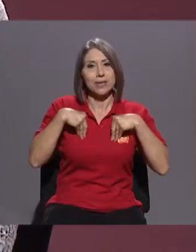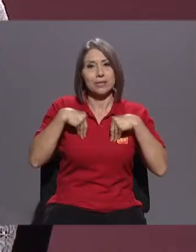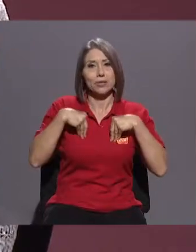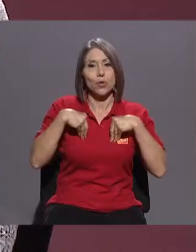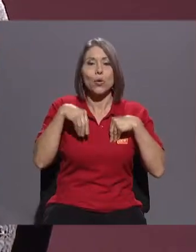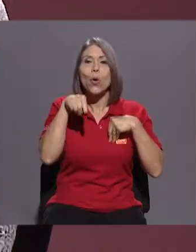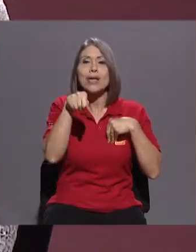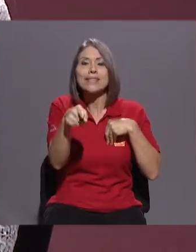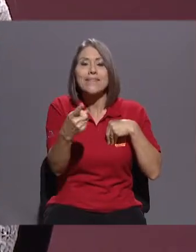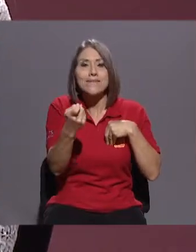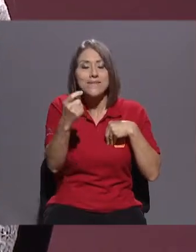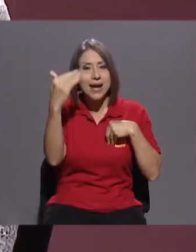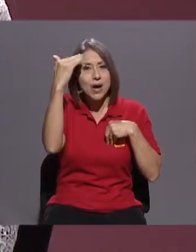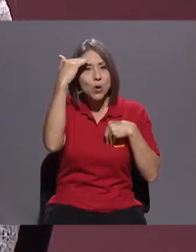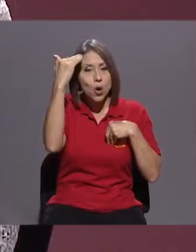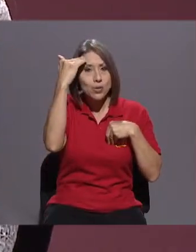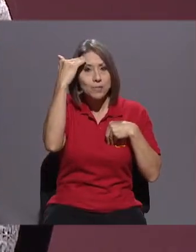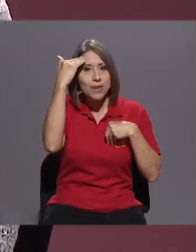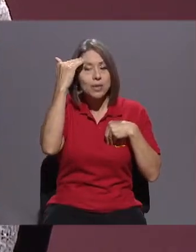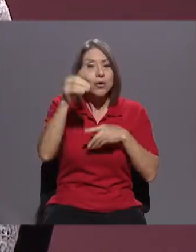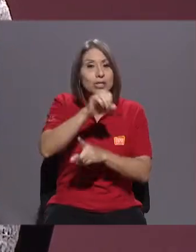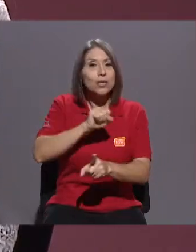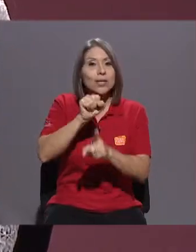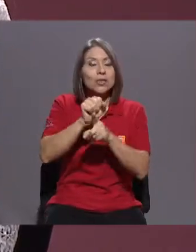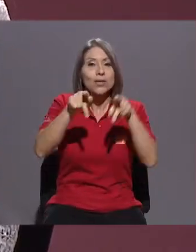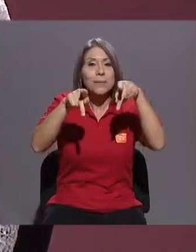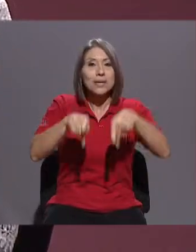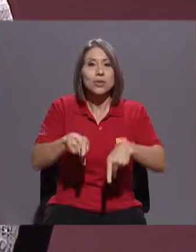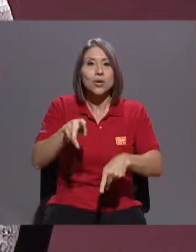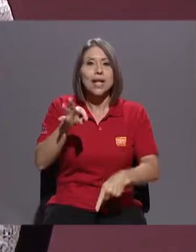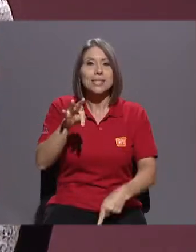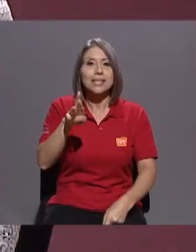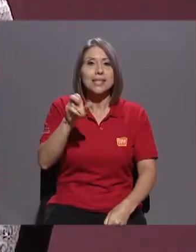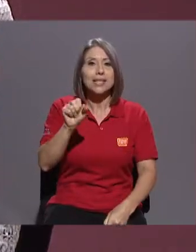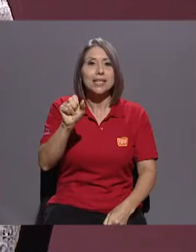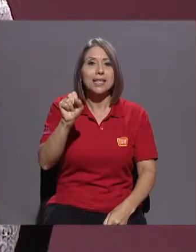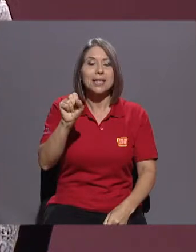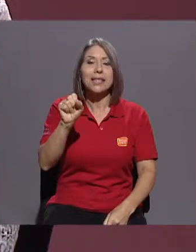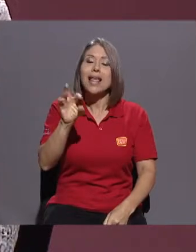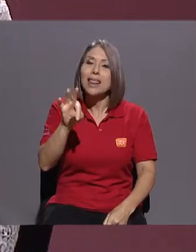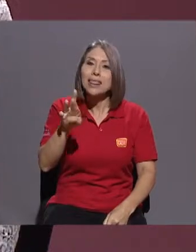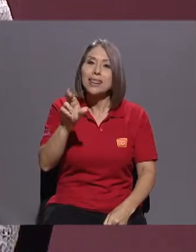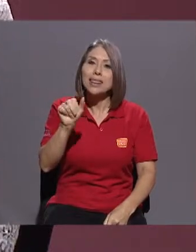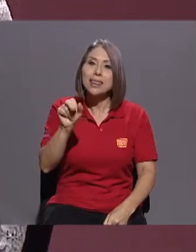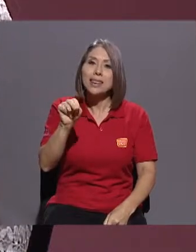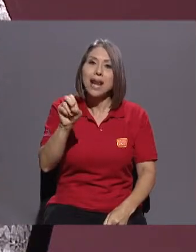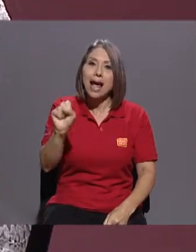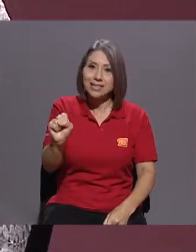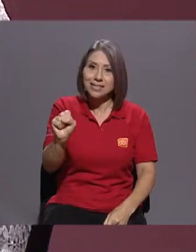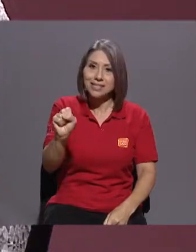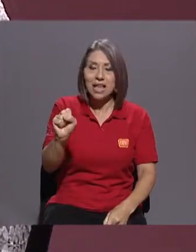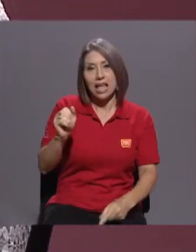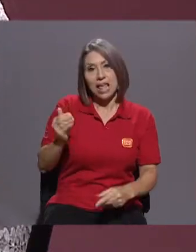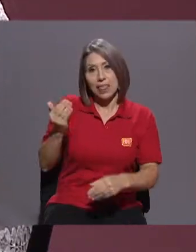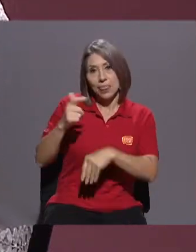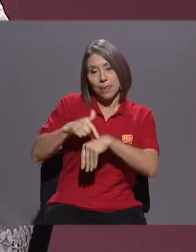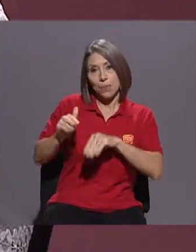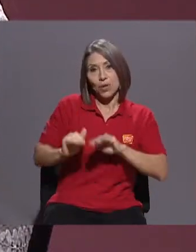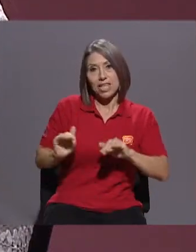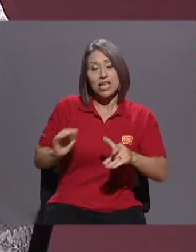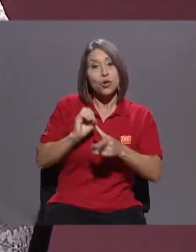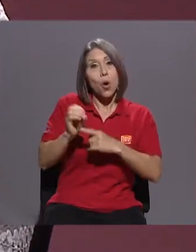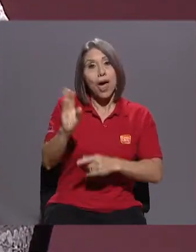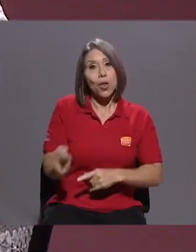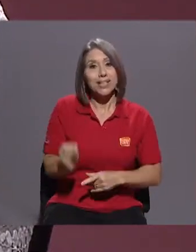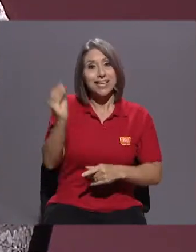desconocimiento De esta situación De las personas trans Ya sea en niñez O en adolescencia Entonces son personas Que salen de los